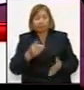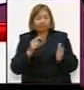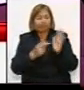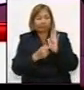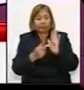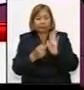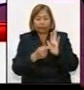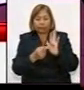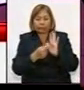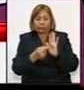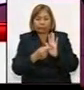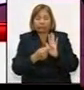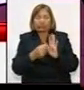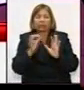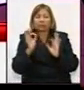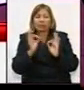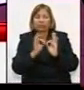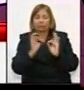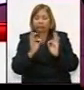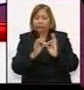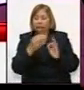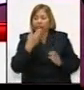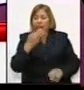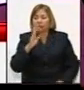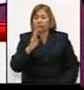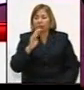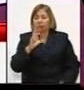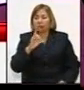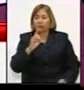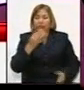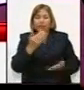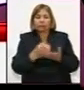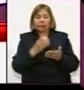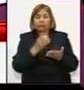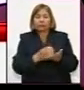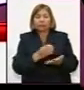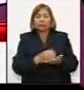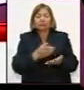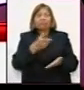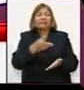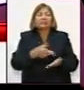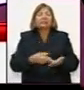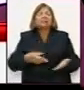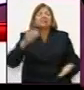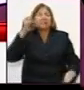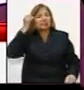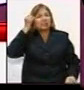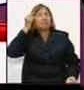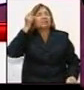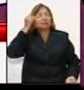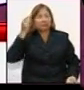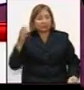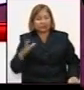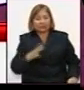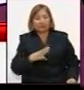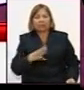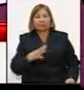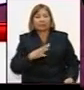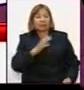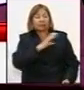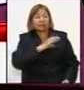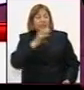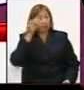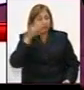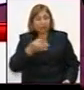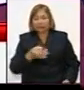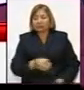señalarse exactamente, como lo dice Belaunde, con desarrollo constitucional, qué cosa entendemos por incapacidad moral permanente.